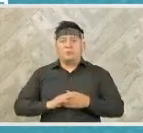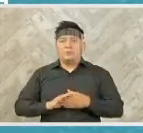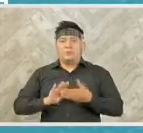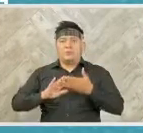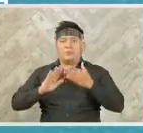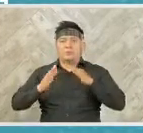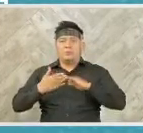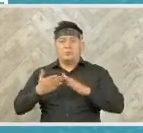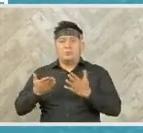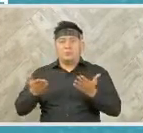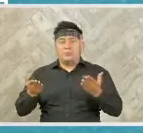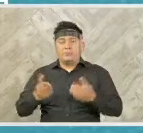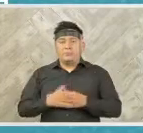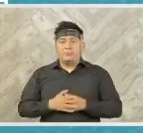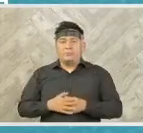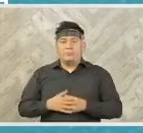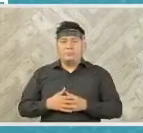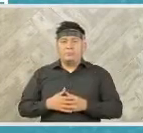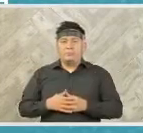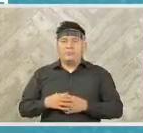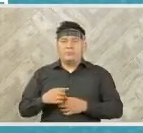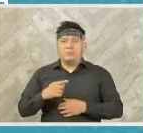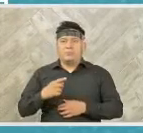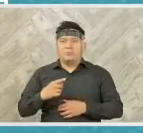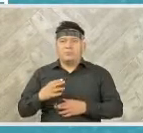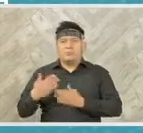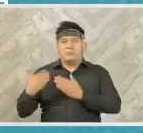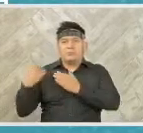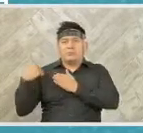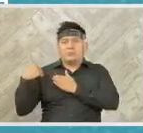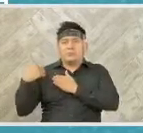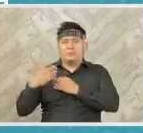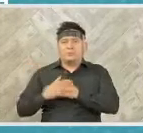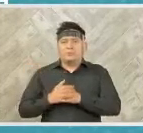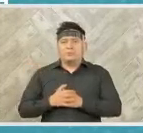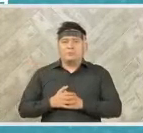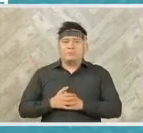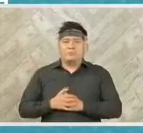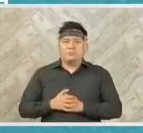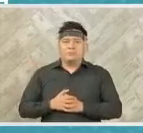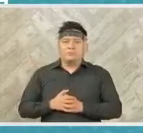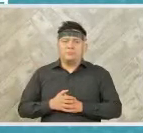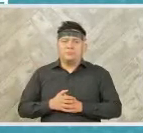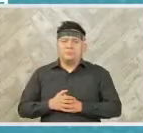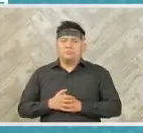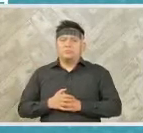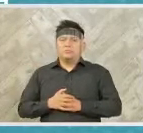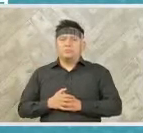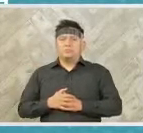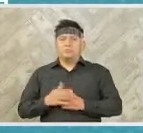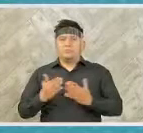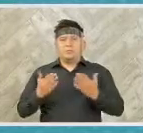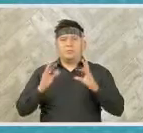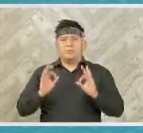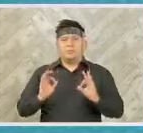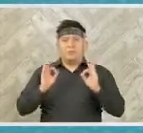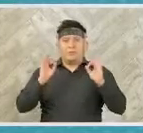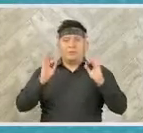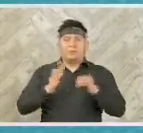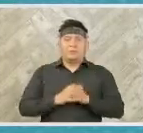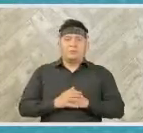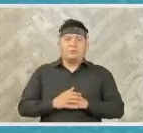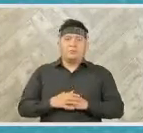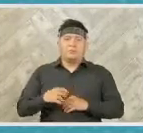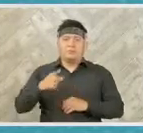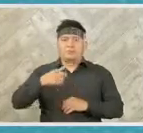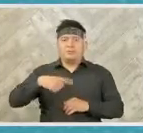sus habitantes, a través de la corresponsabilidad ciudadana, en aras de tener condiciones de garantía y sostenibilidad